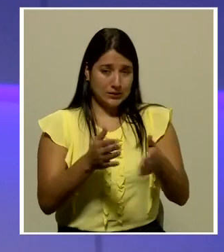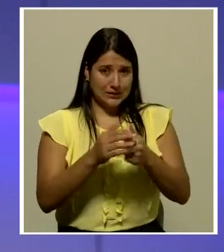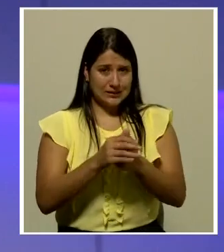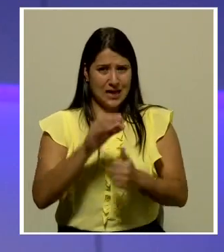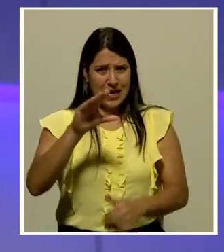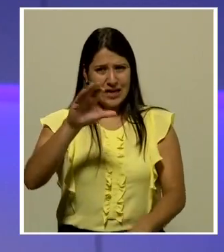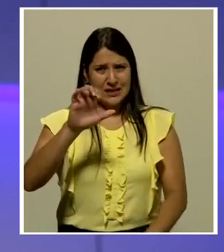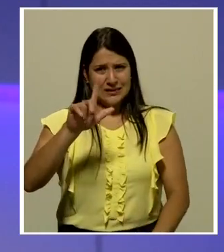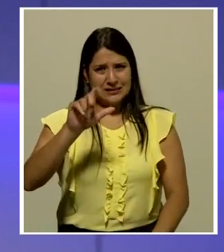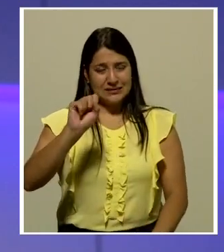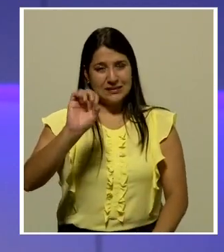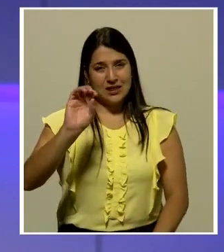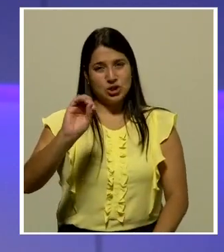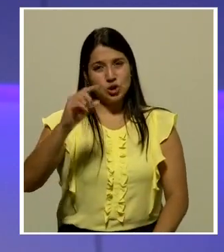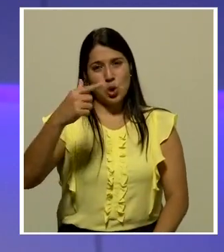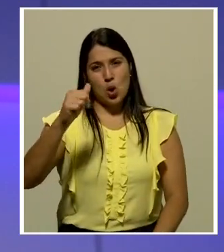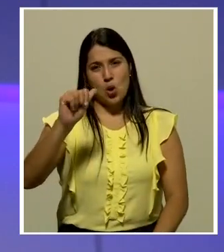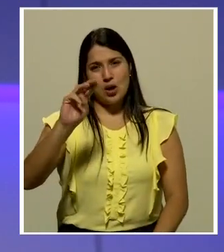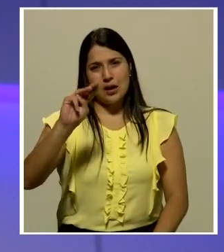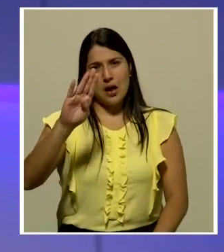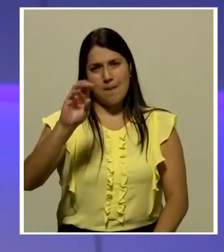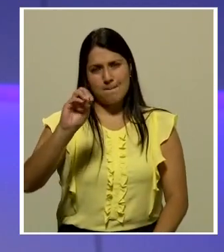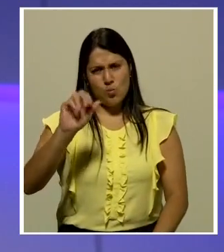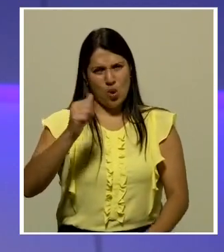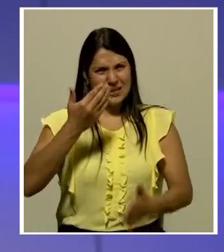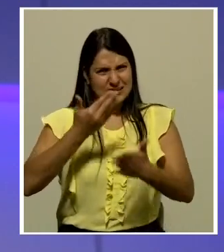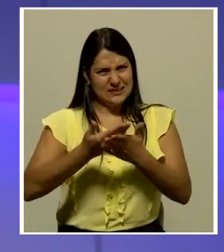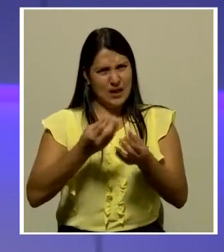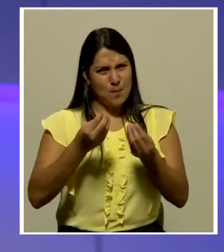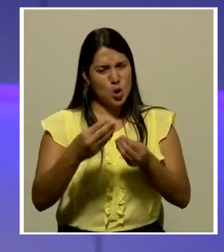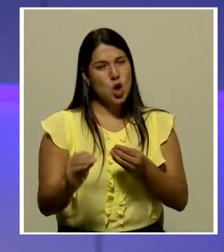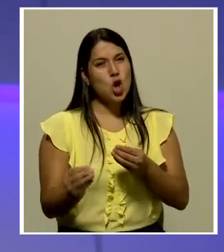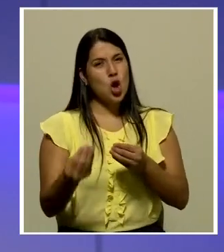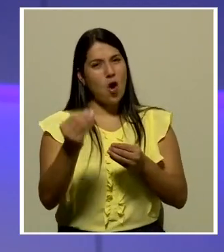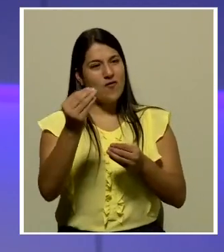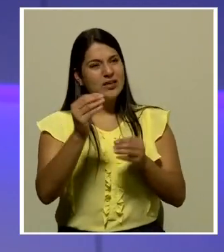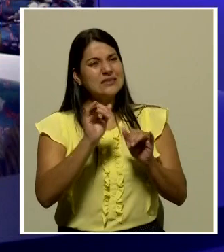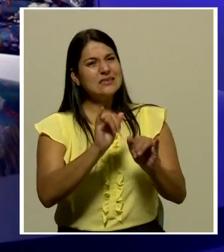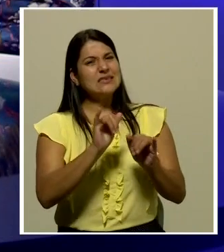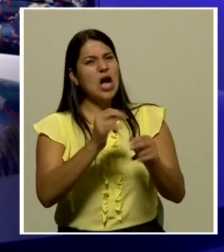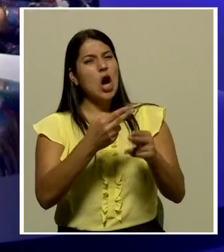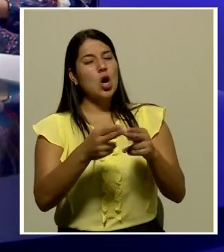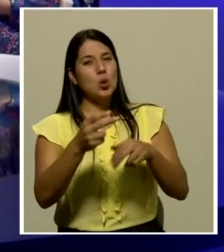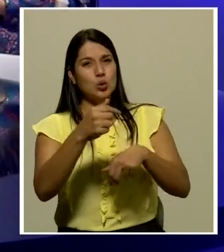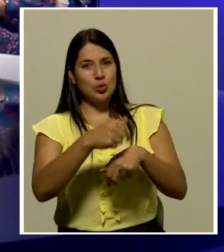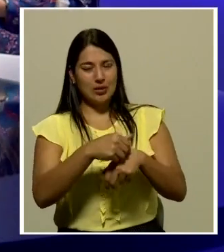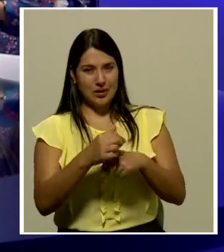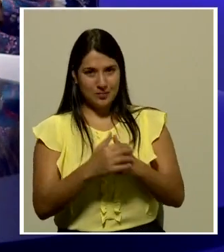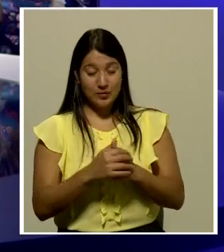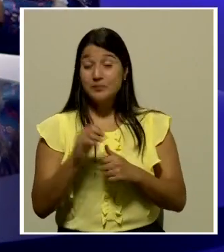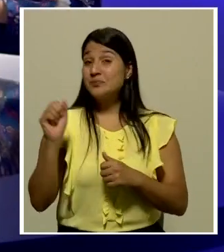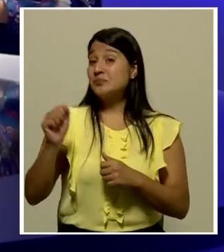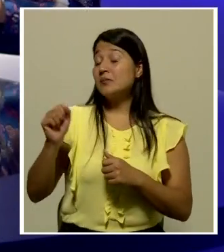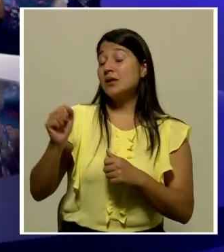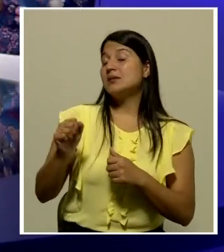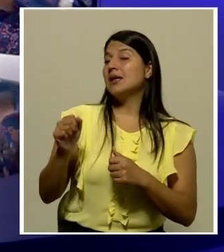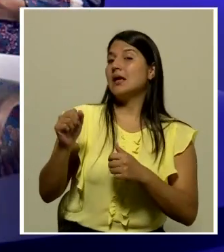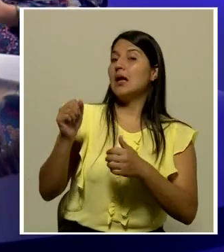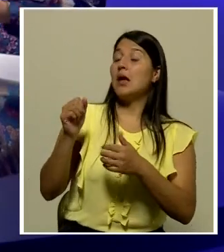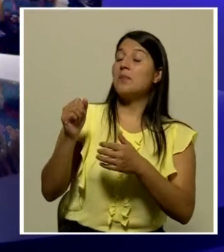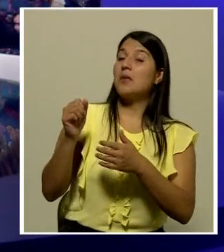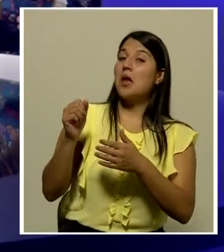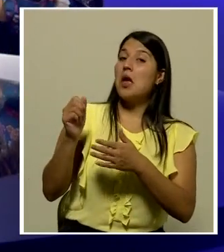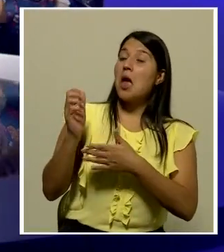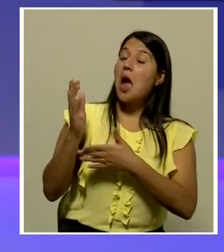llega muy joven a ser fiscal y tiene un paso muy efímero. Sí, pues en el momento algunas personas, sí,